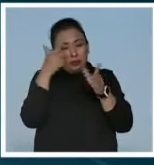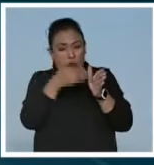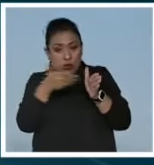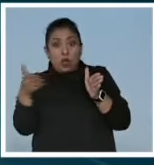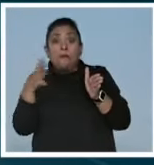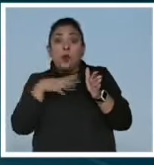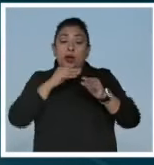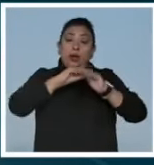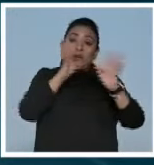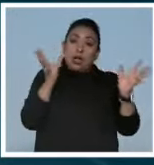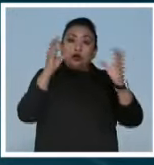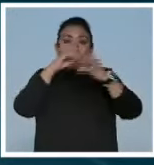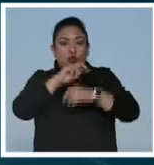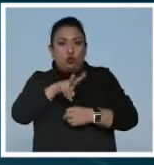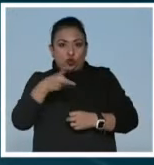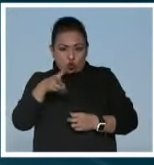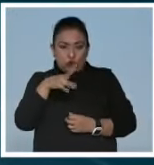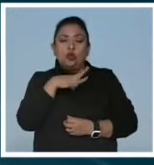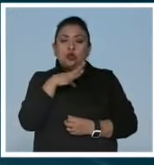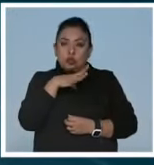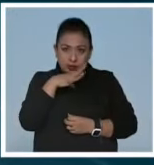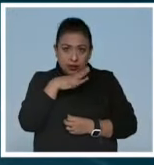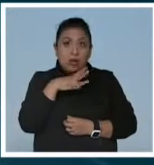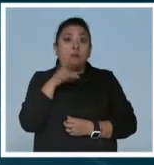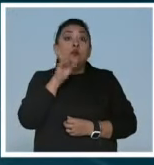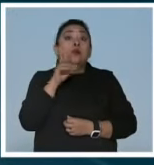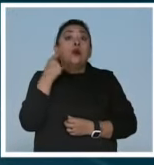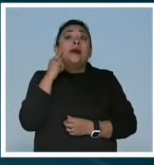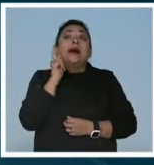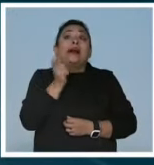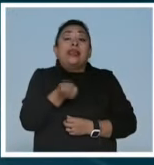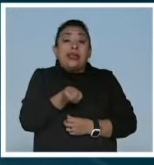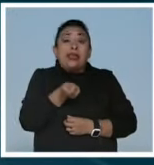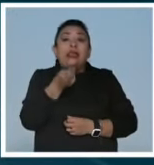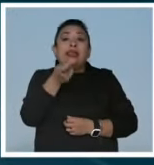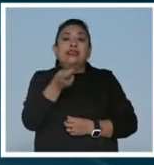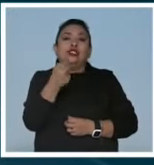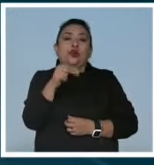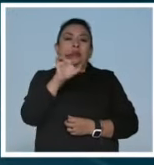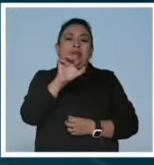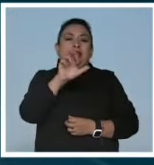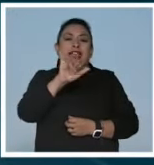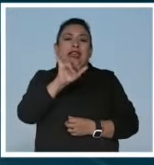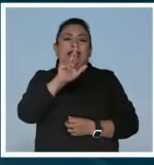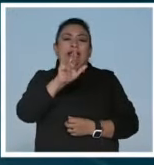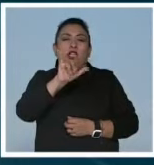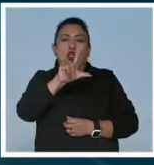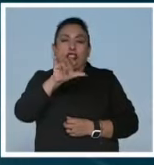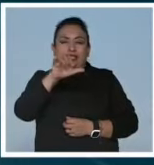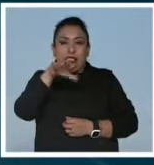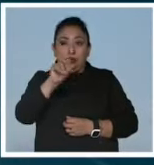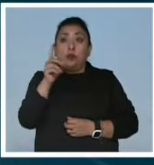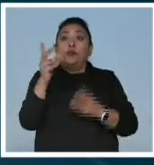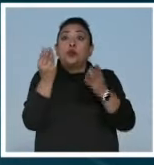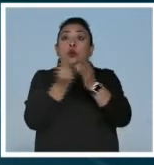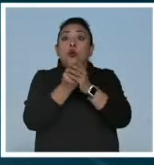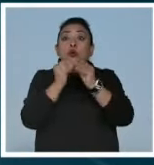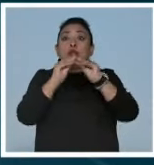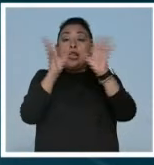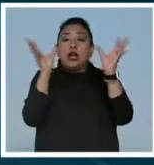están ambos momentos. Y una prueba de ello es el criollismo. El curso Los Claroscuros de